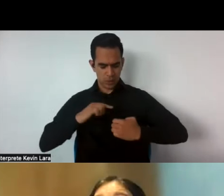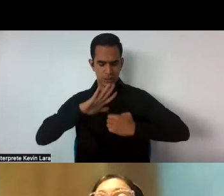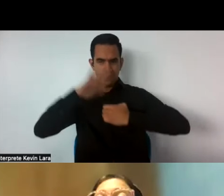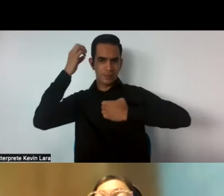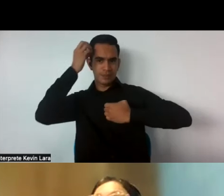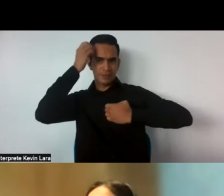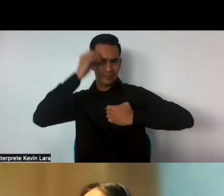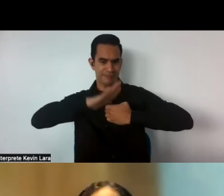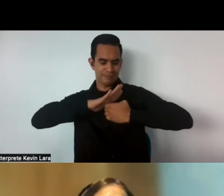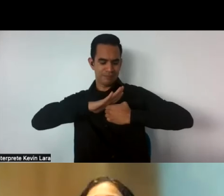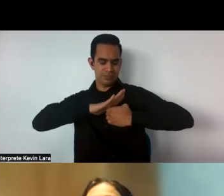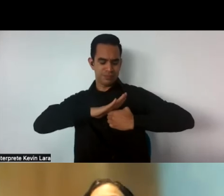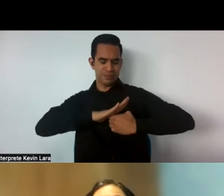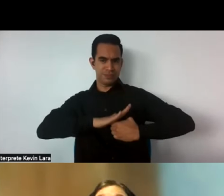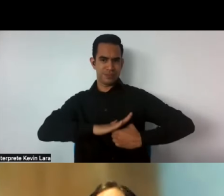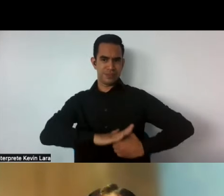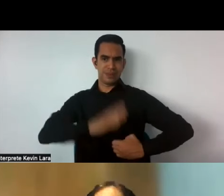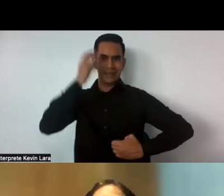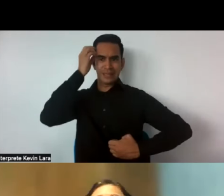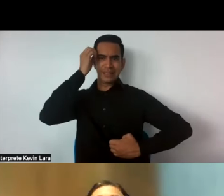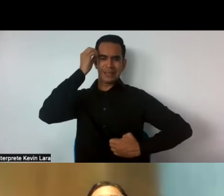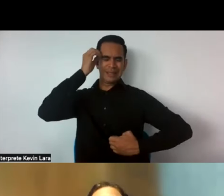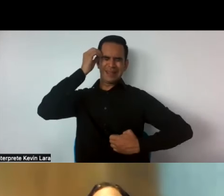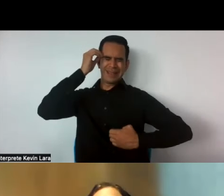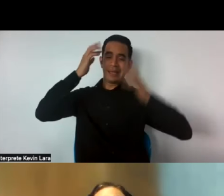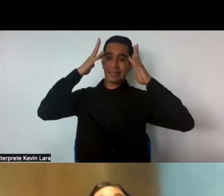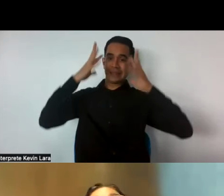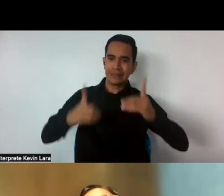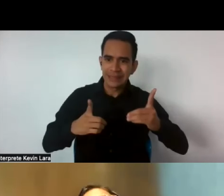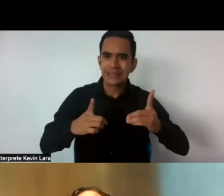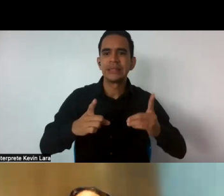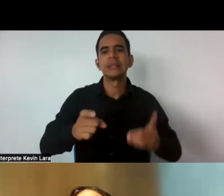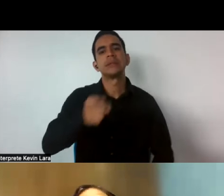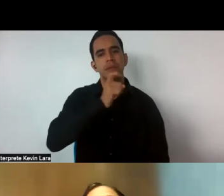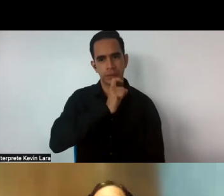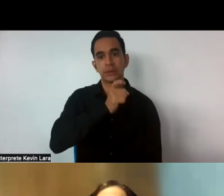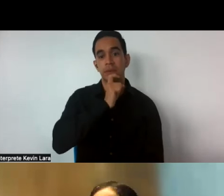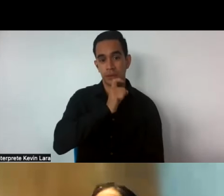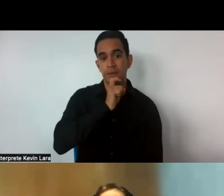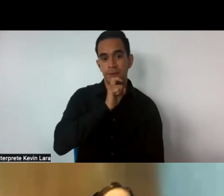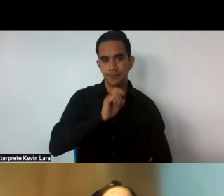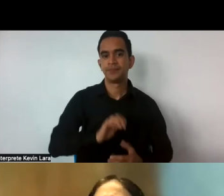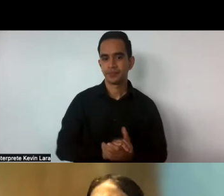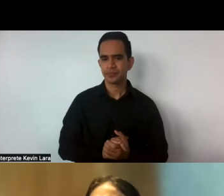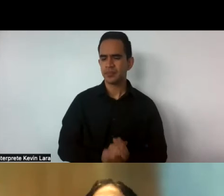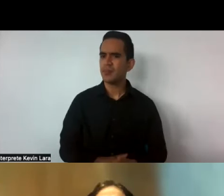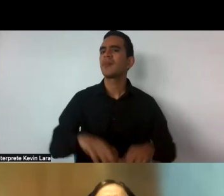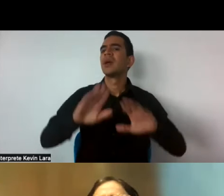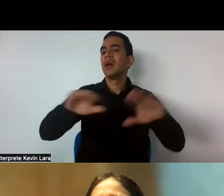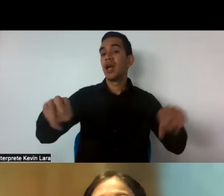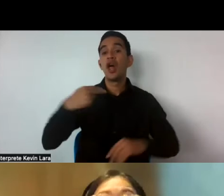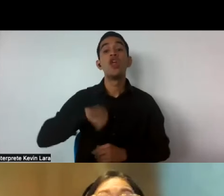vamos a dar cuenta que en líneas generales, nosotros los seres humanos, por lo general escondemos,